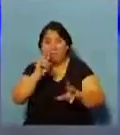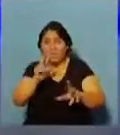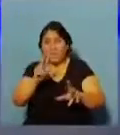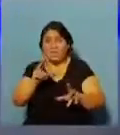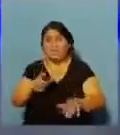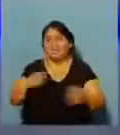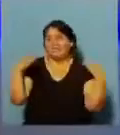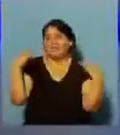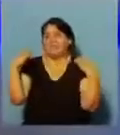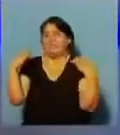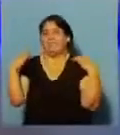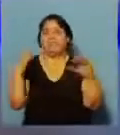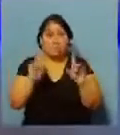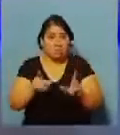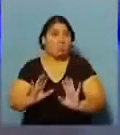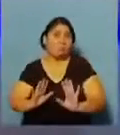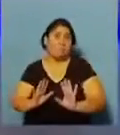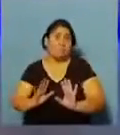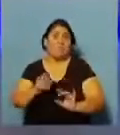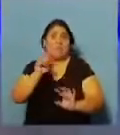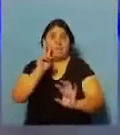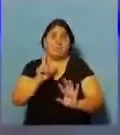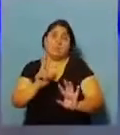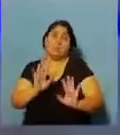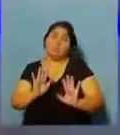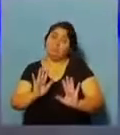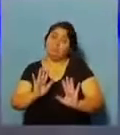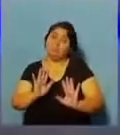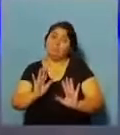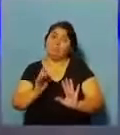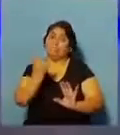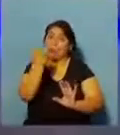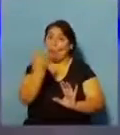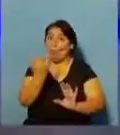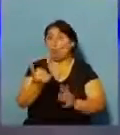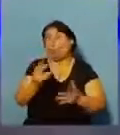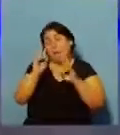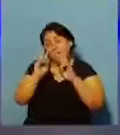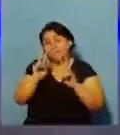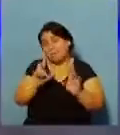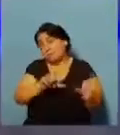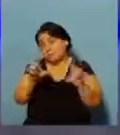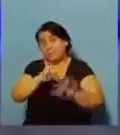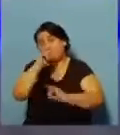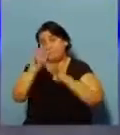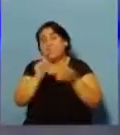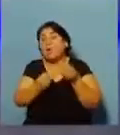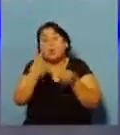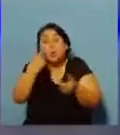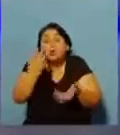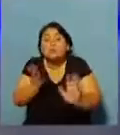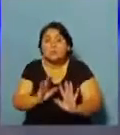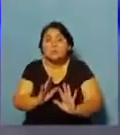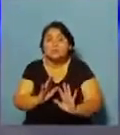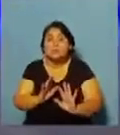modelos, todo tiene tendencia a ser delgado. Compartimos, ¿qué te parece un informe ahora sobre este tema? Dale. El